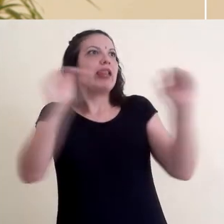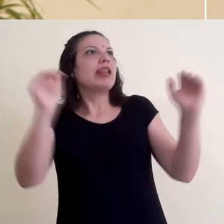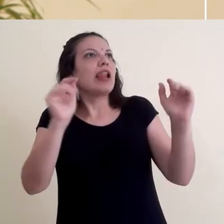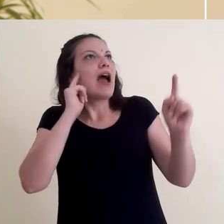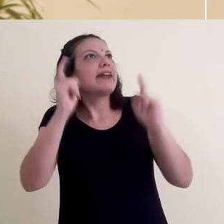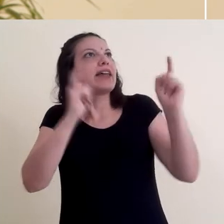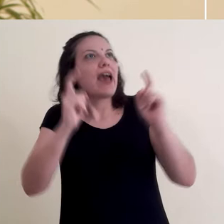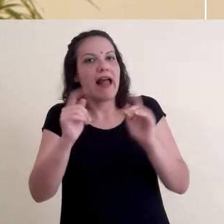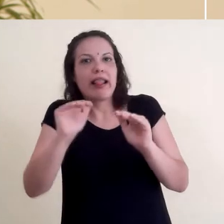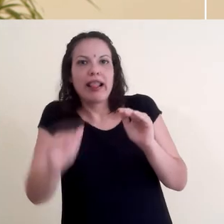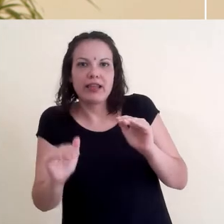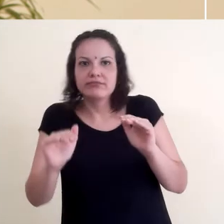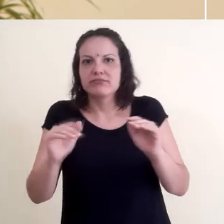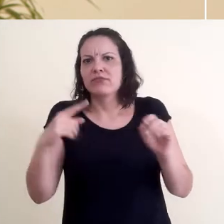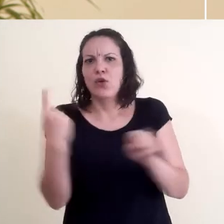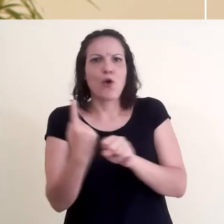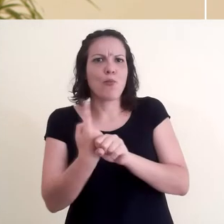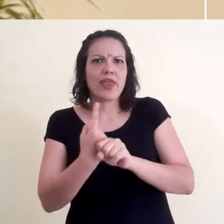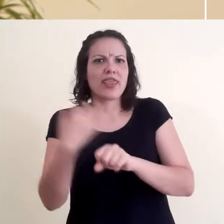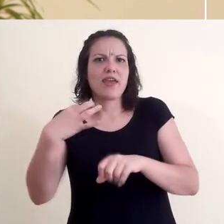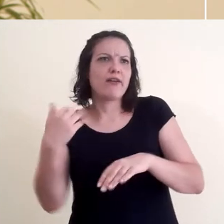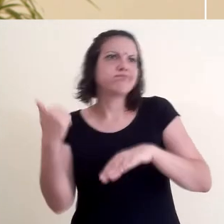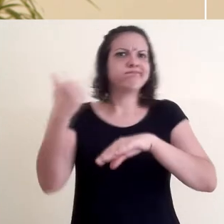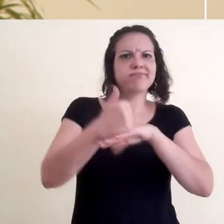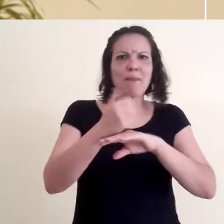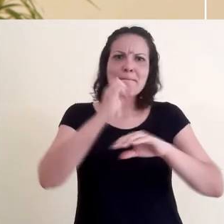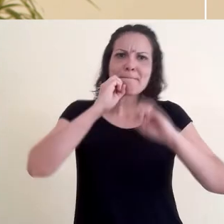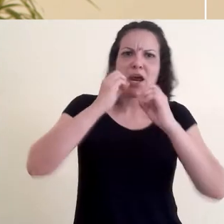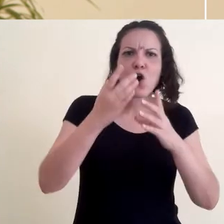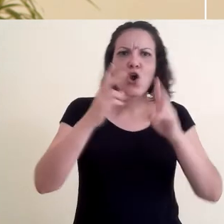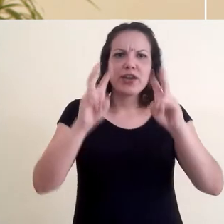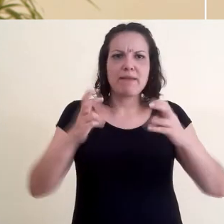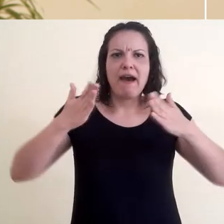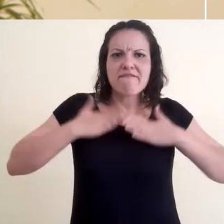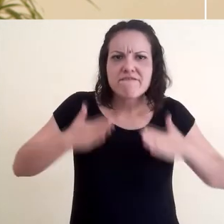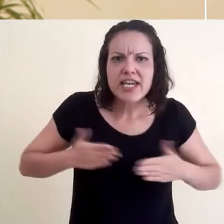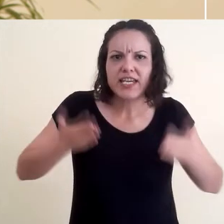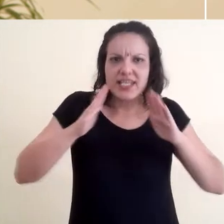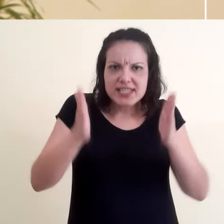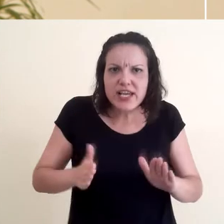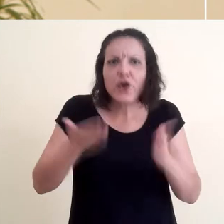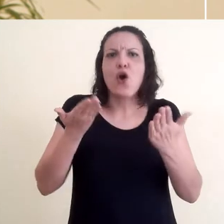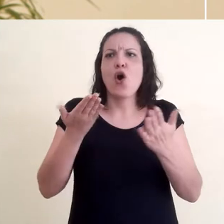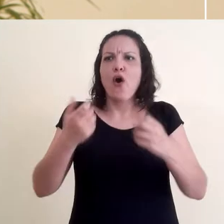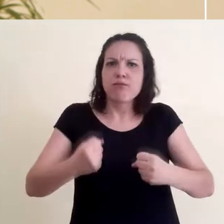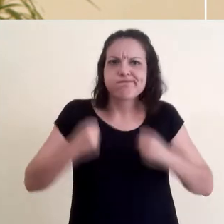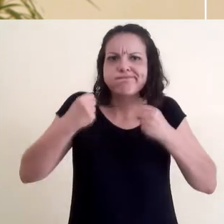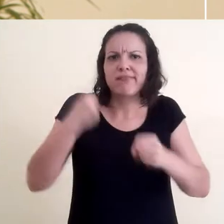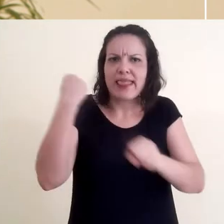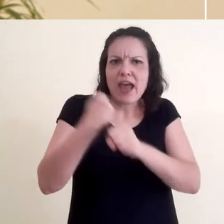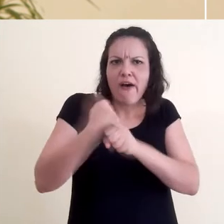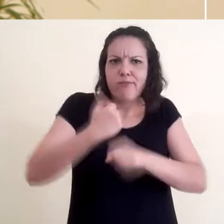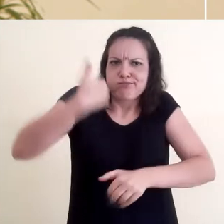en relación al físico, en relación a las expectativas respecto de rendimientos, en